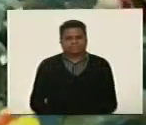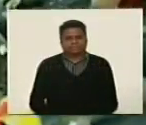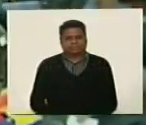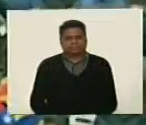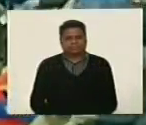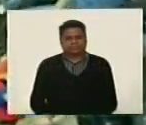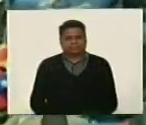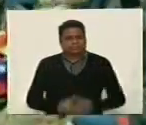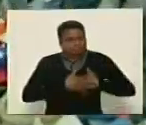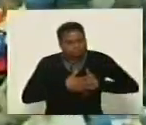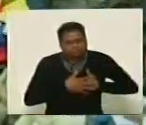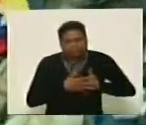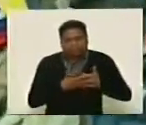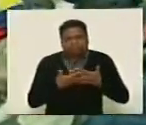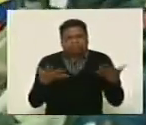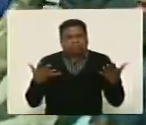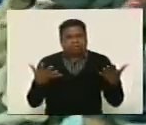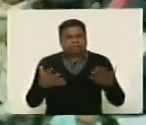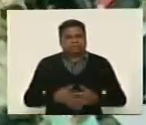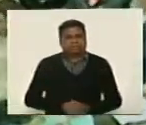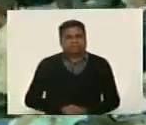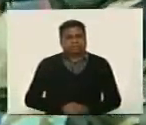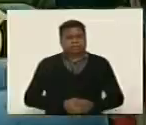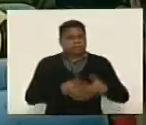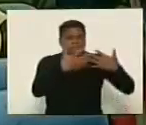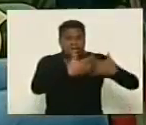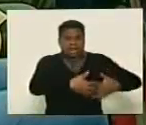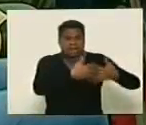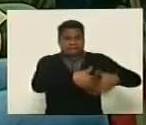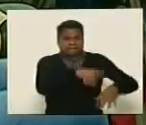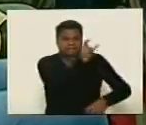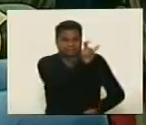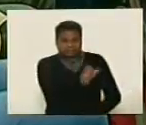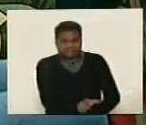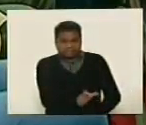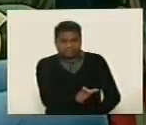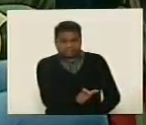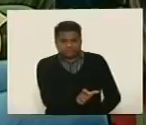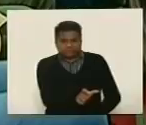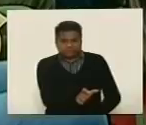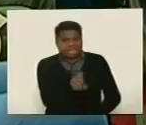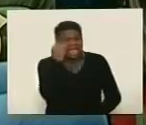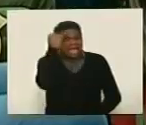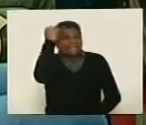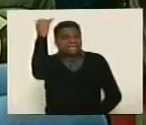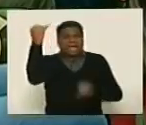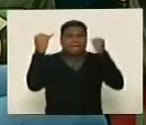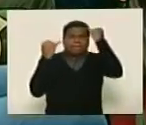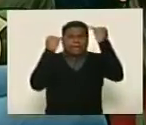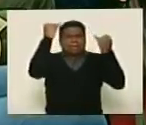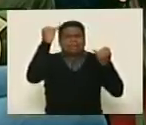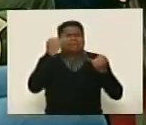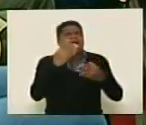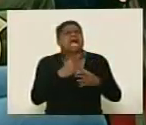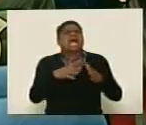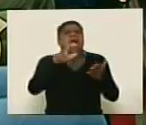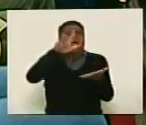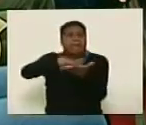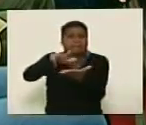Dispuesto está el sector empresarial, ganado a la idea del conjunto de leyes que ya se han aprobado